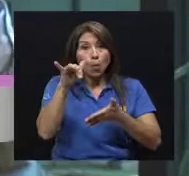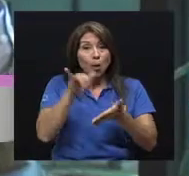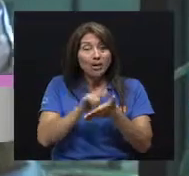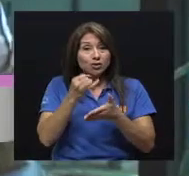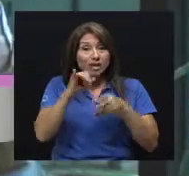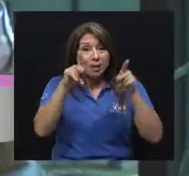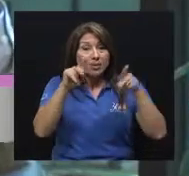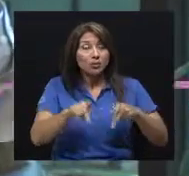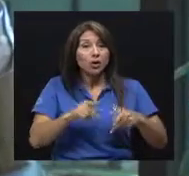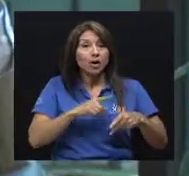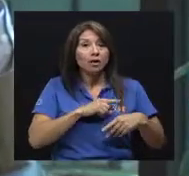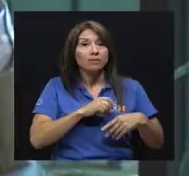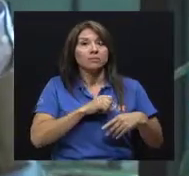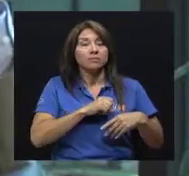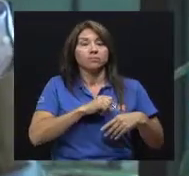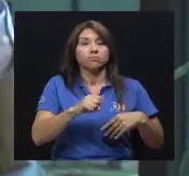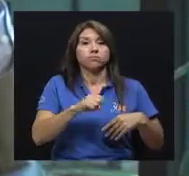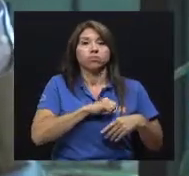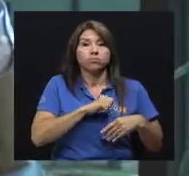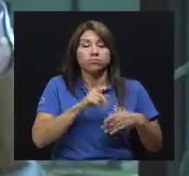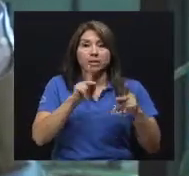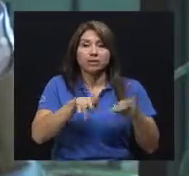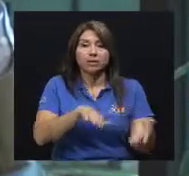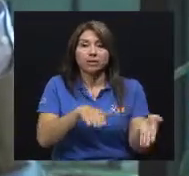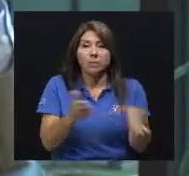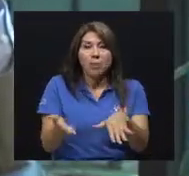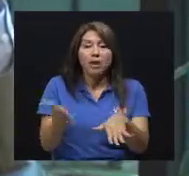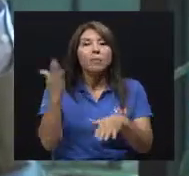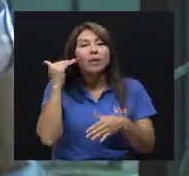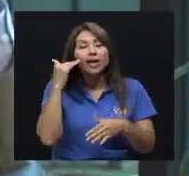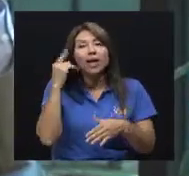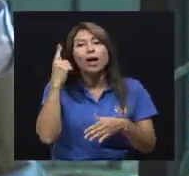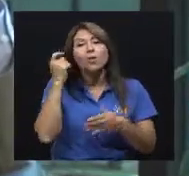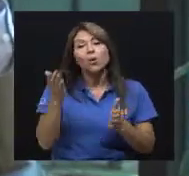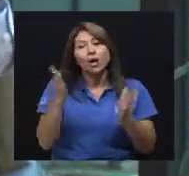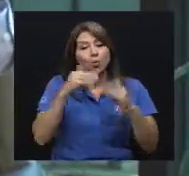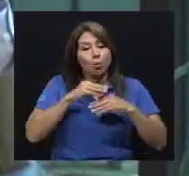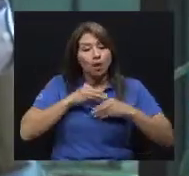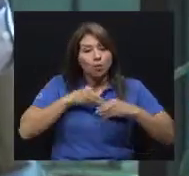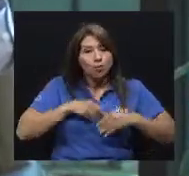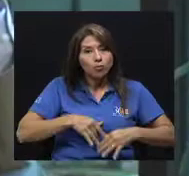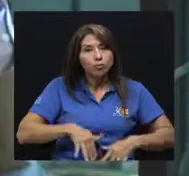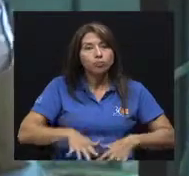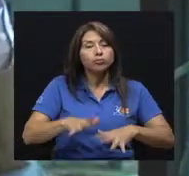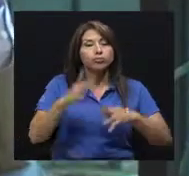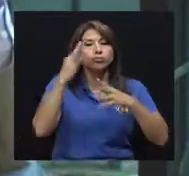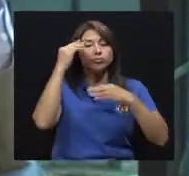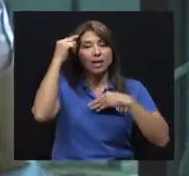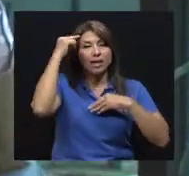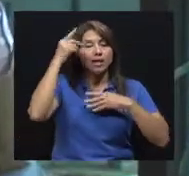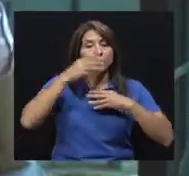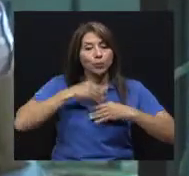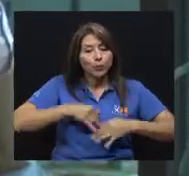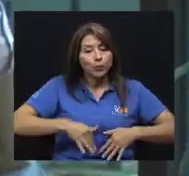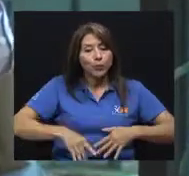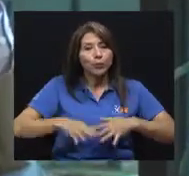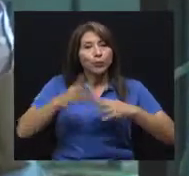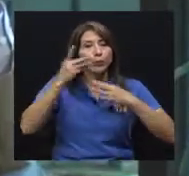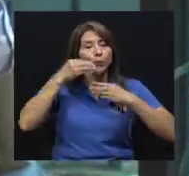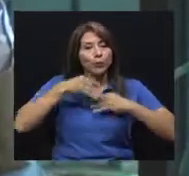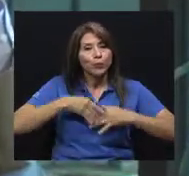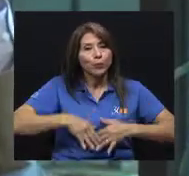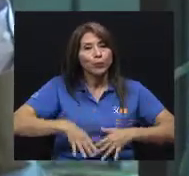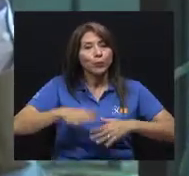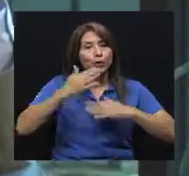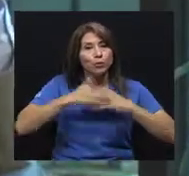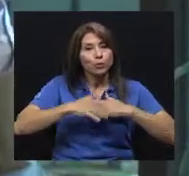paciente se muere, porque pierde inmediatamente la capacidad de bombearle sangre al cerebro, al riñón, a todo el cuerpo.